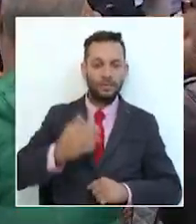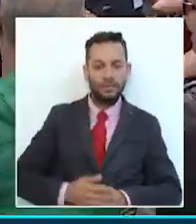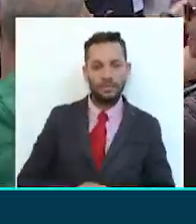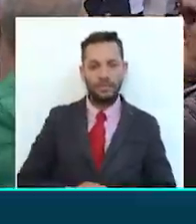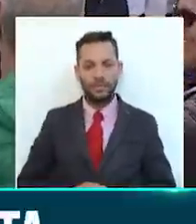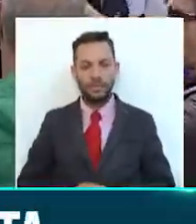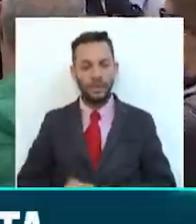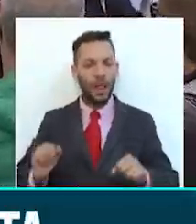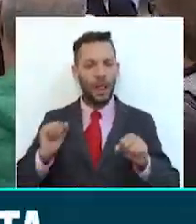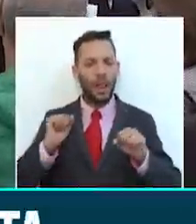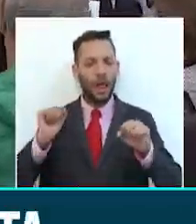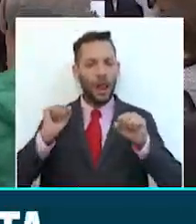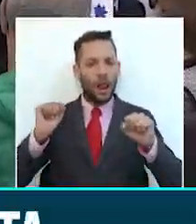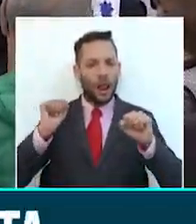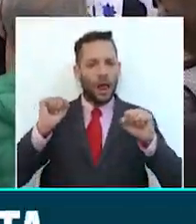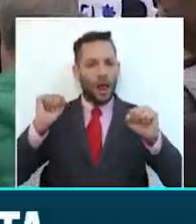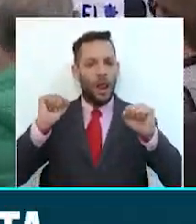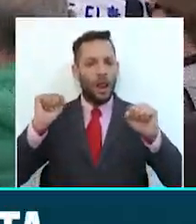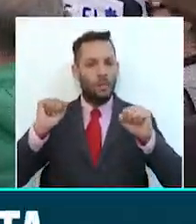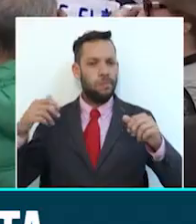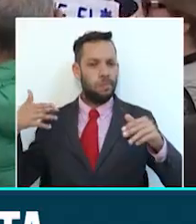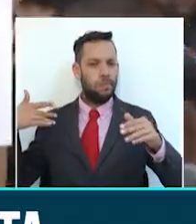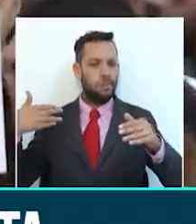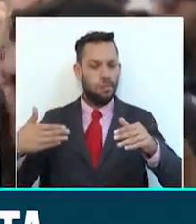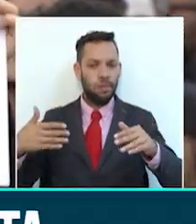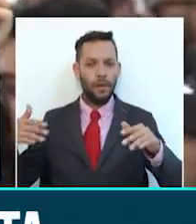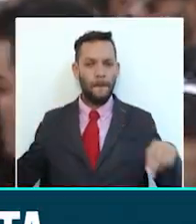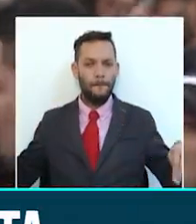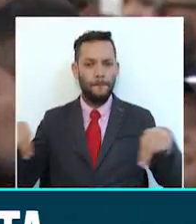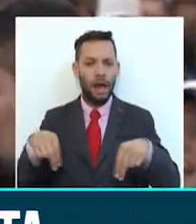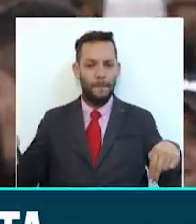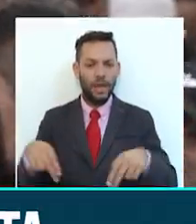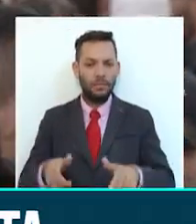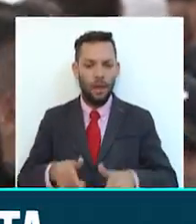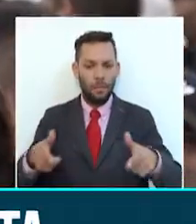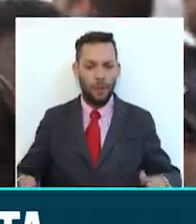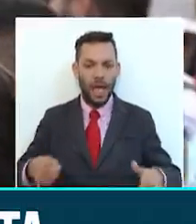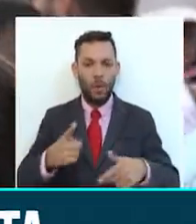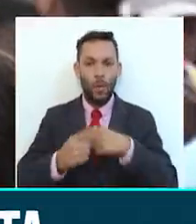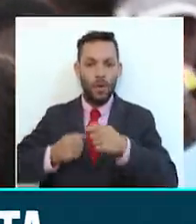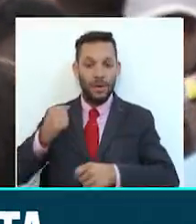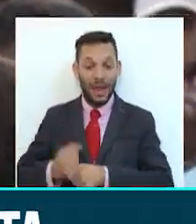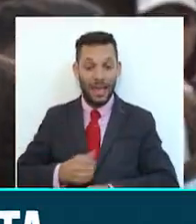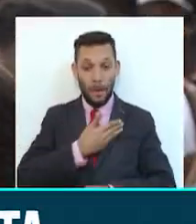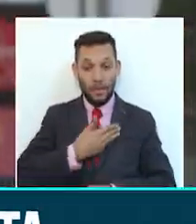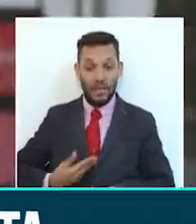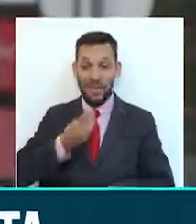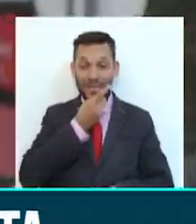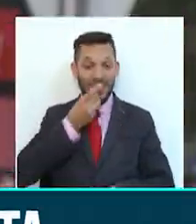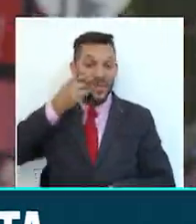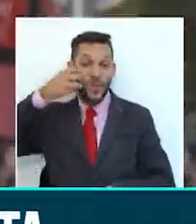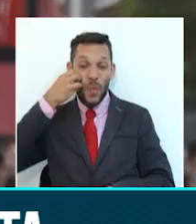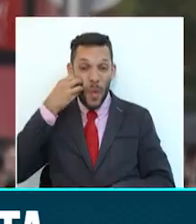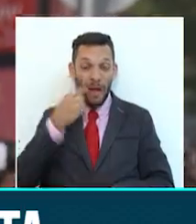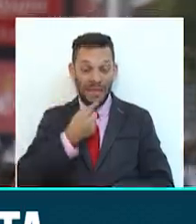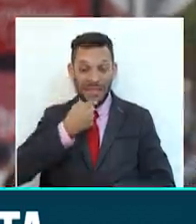Las manifestaciones más robustas de los últimos tiempos fueron una sacudida inédita en poco más de 15 meses de gobierno del presidente Duque. Entre las razones por